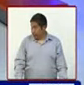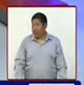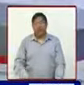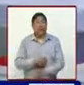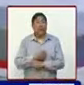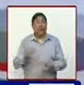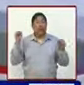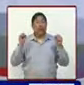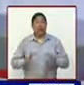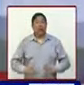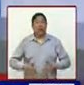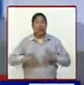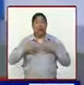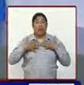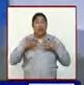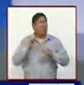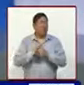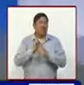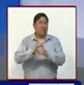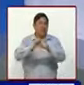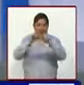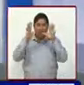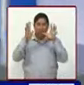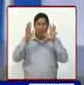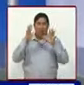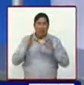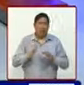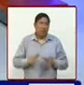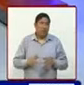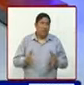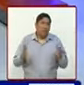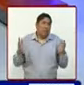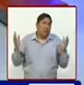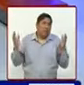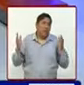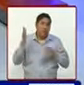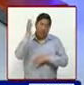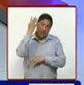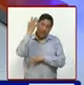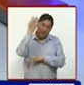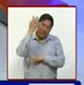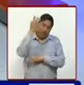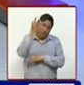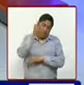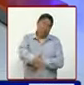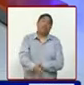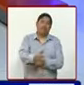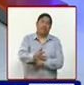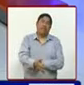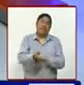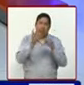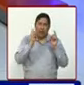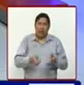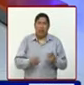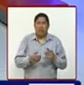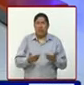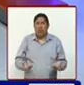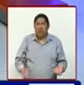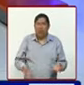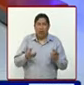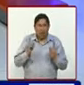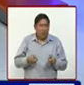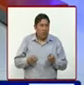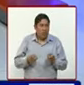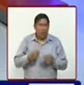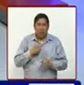salvaron la vida de milagro. Sí, estaban librados a su suerte con el lugar donde iba a caer el árbol, pero no podemos estar así, Miriam. Esto